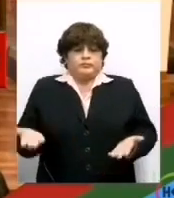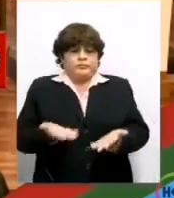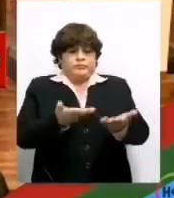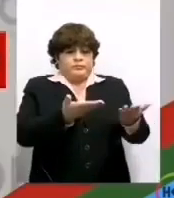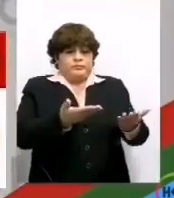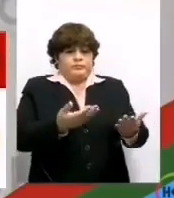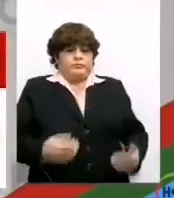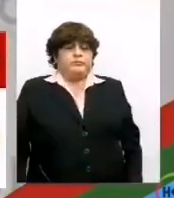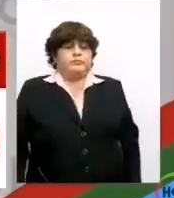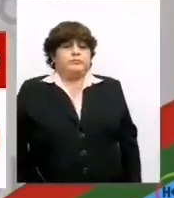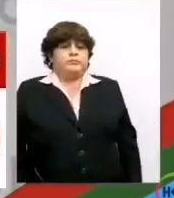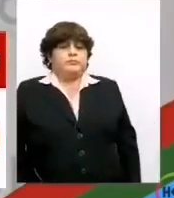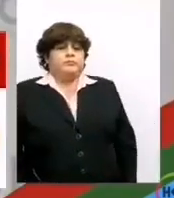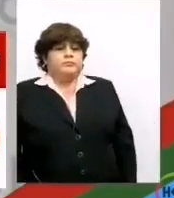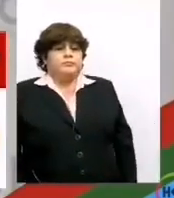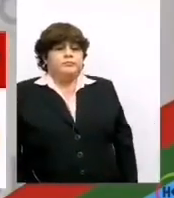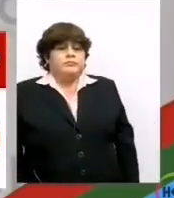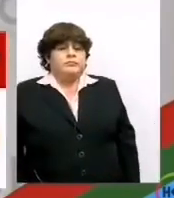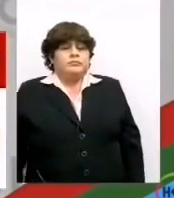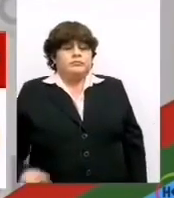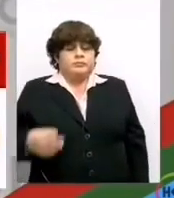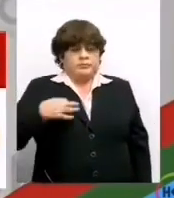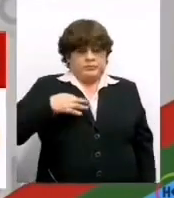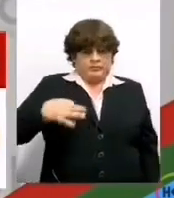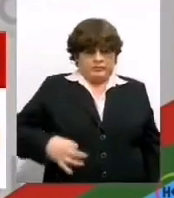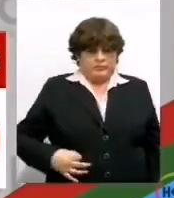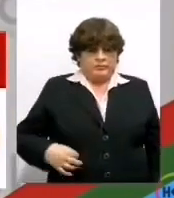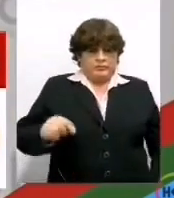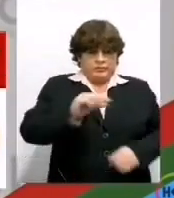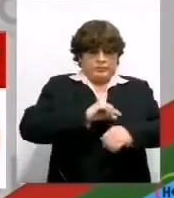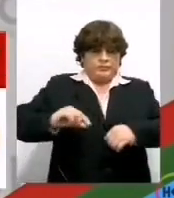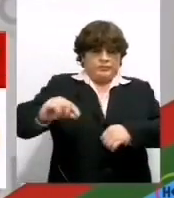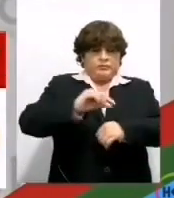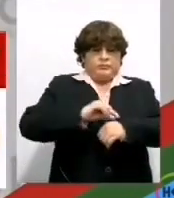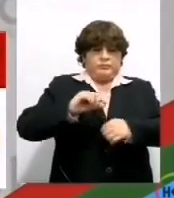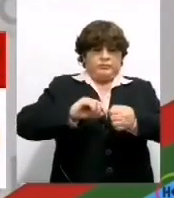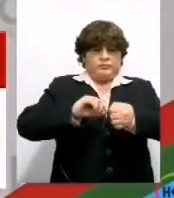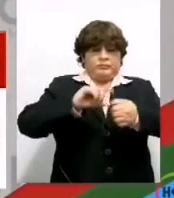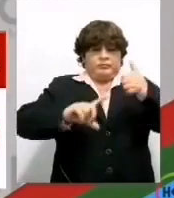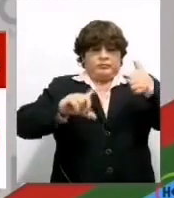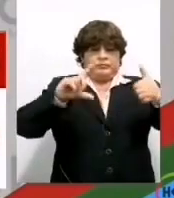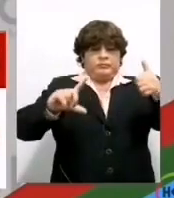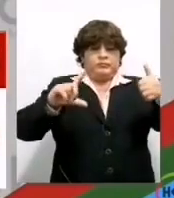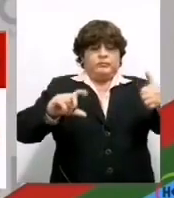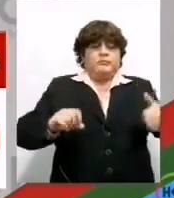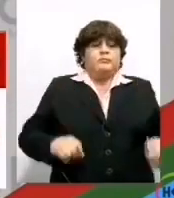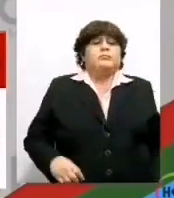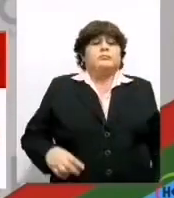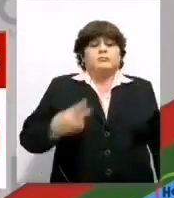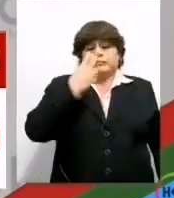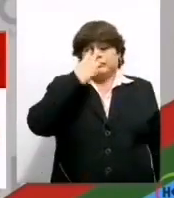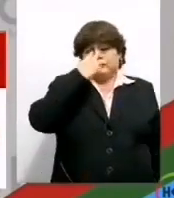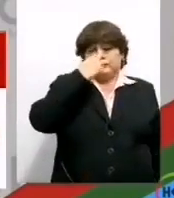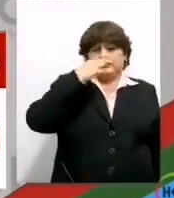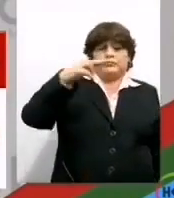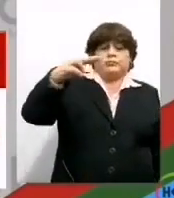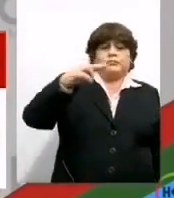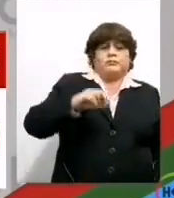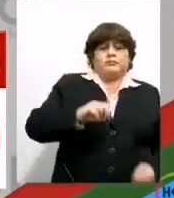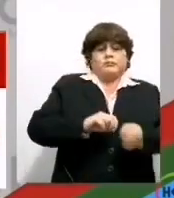para ser gobernador regional primero tiene que tener visión de